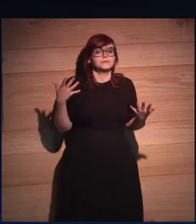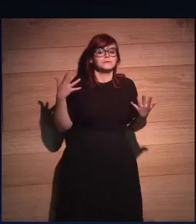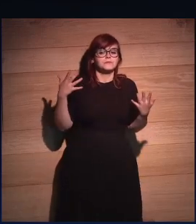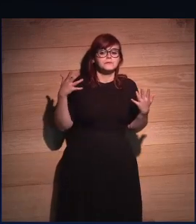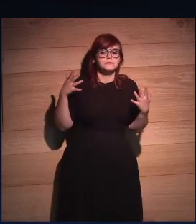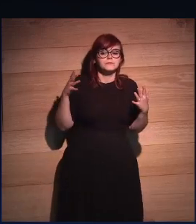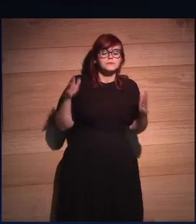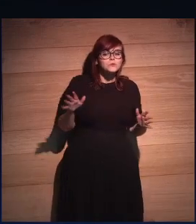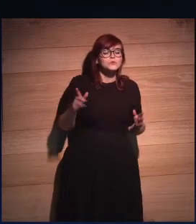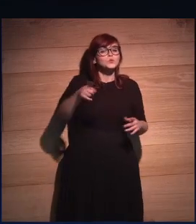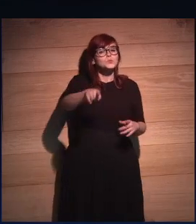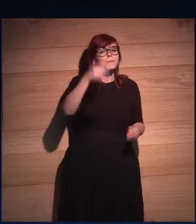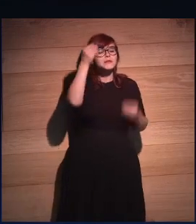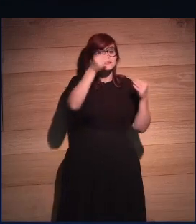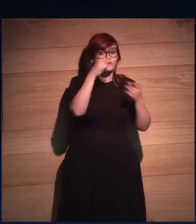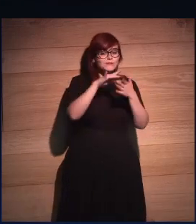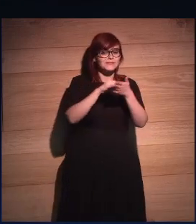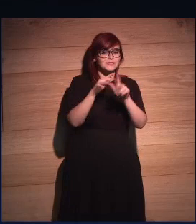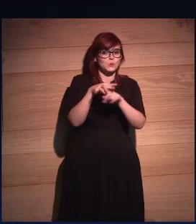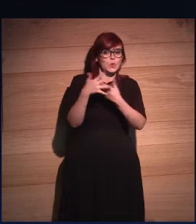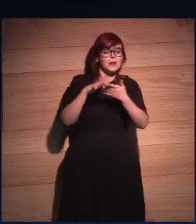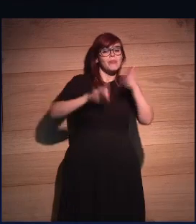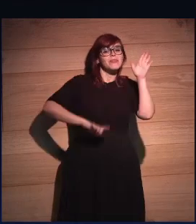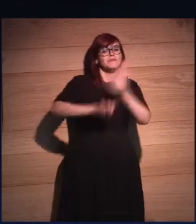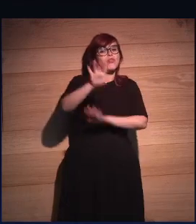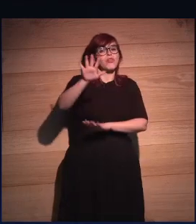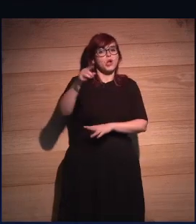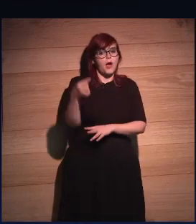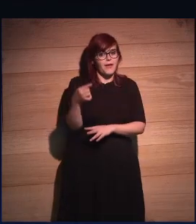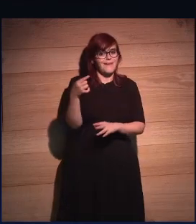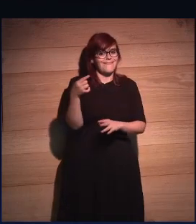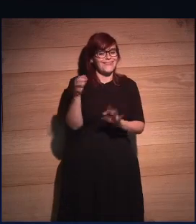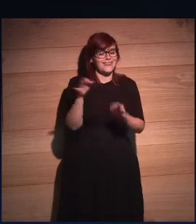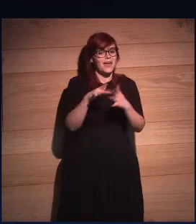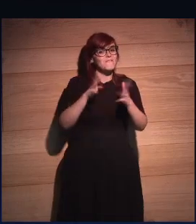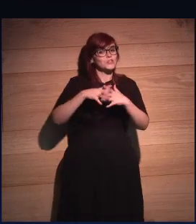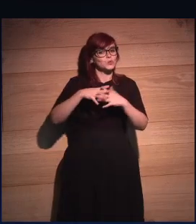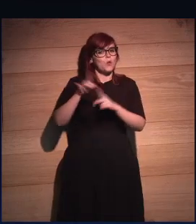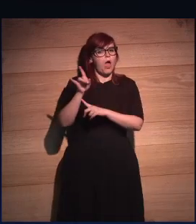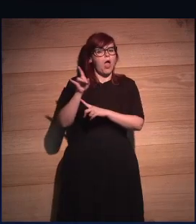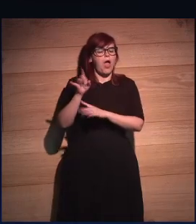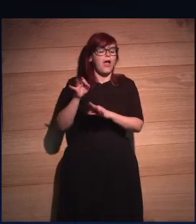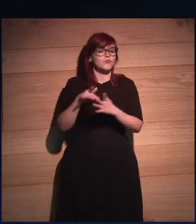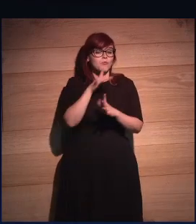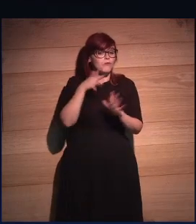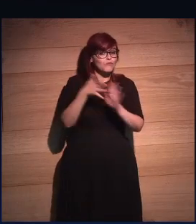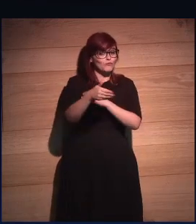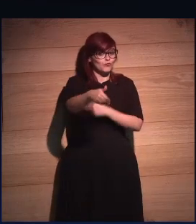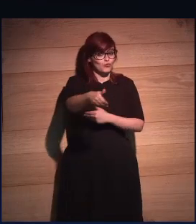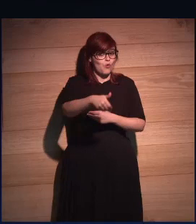Tú, teniendo en cuenta que todo esto tiene que ver con el desarrollo del 5G, es decir, con el desarrollo de las infraestructuras que van a